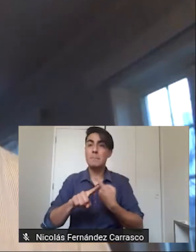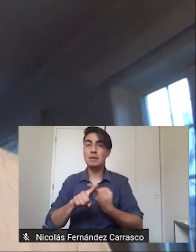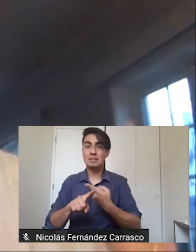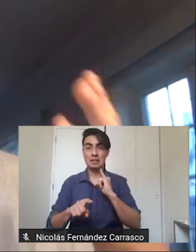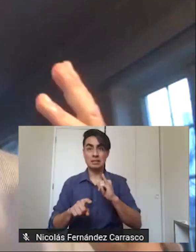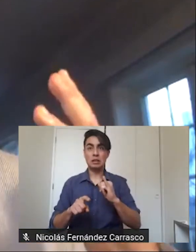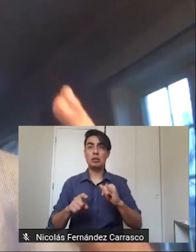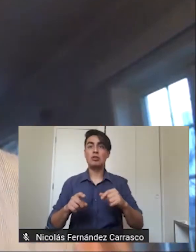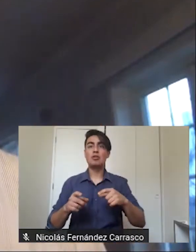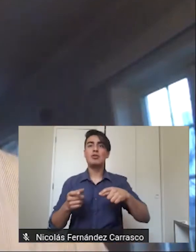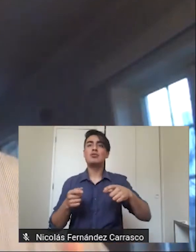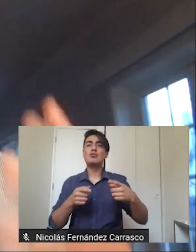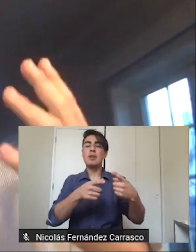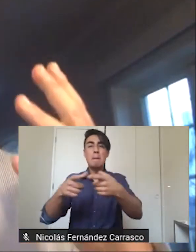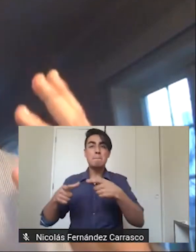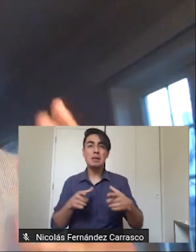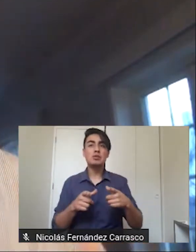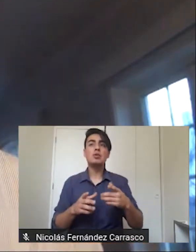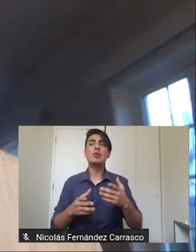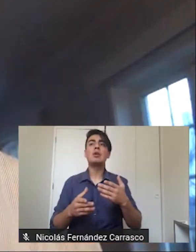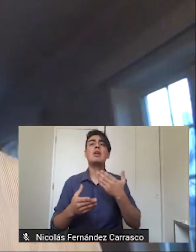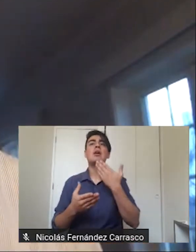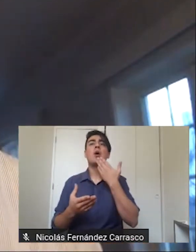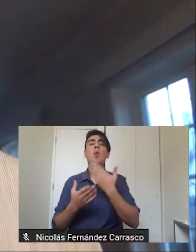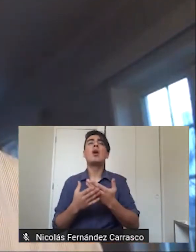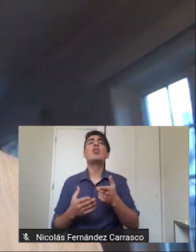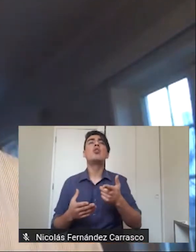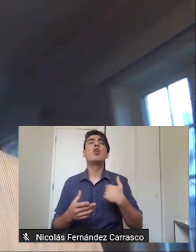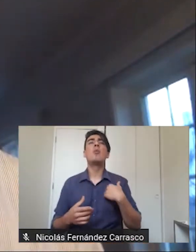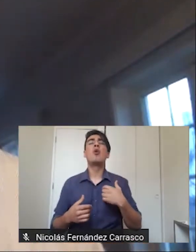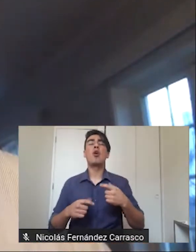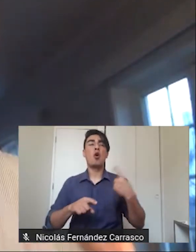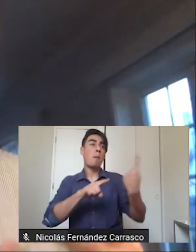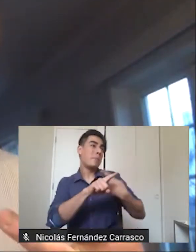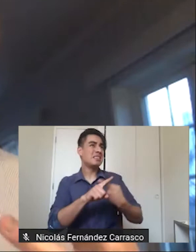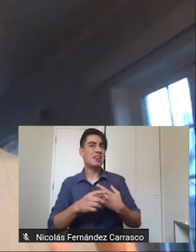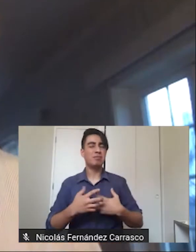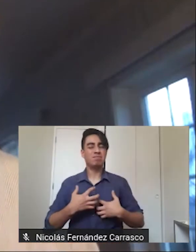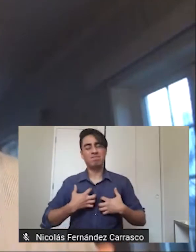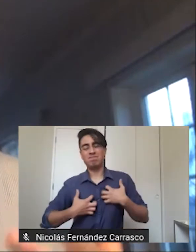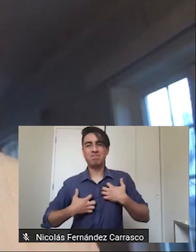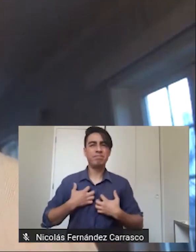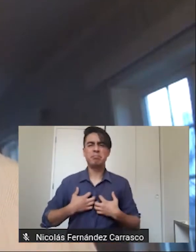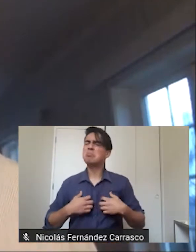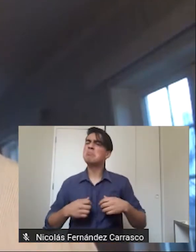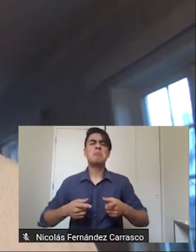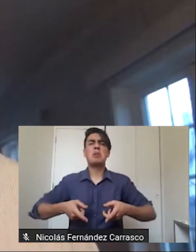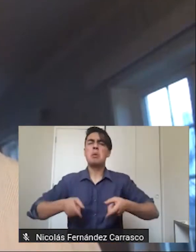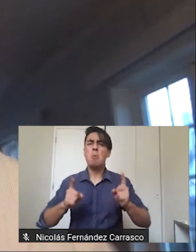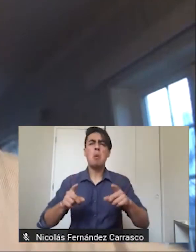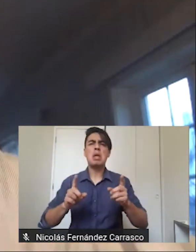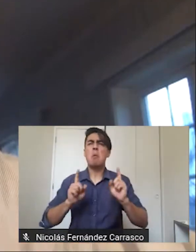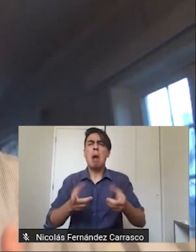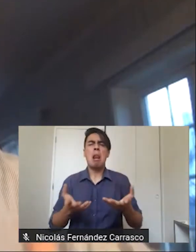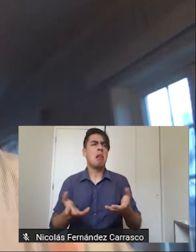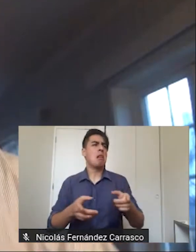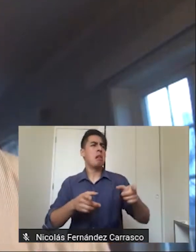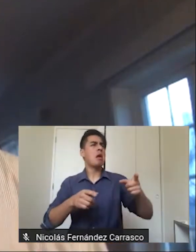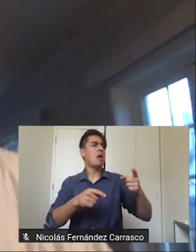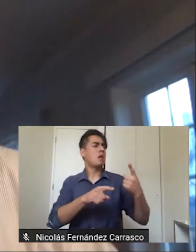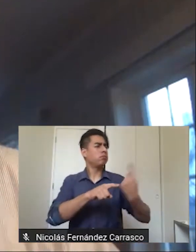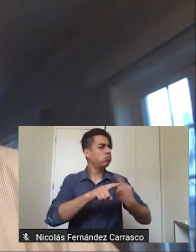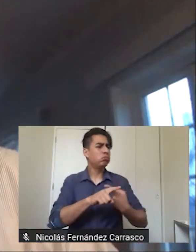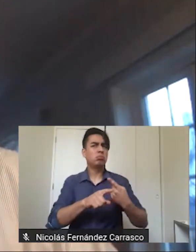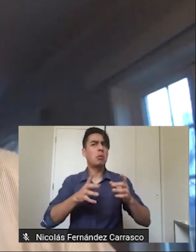tener esas conversaciones sumamente incómodas. Porque en esas historias trae uno